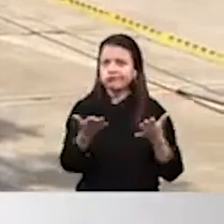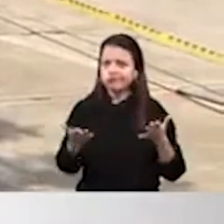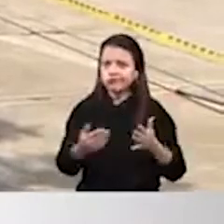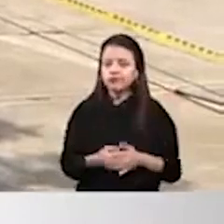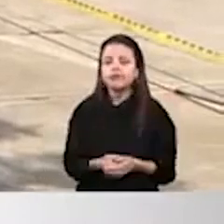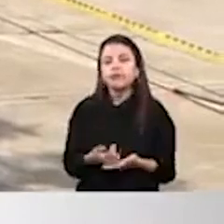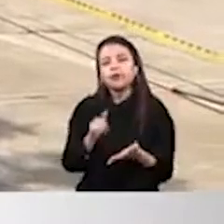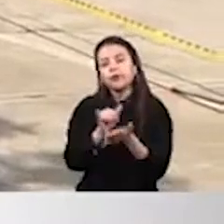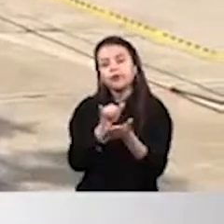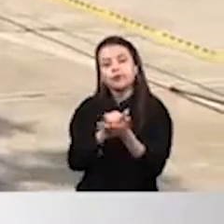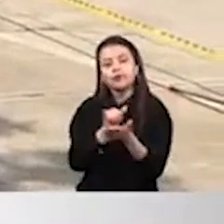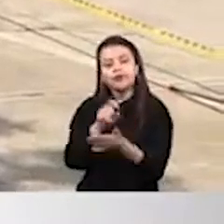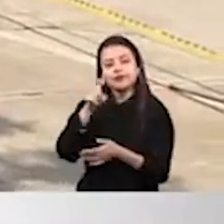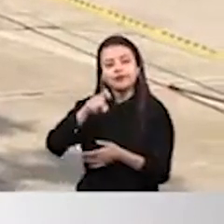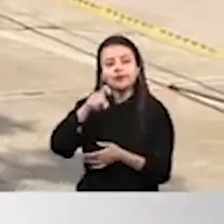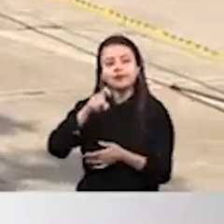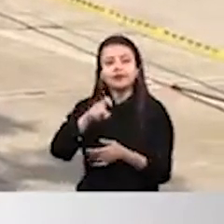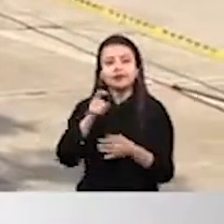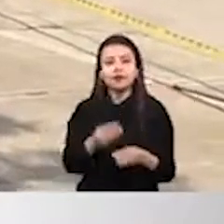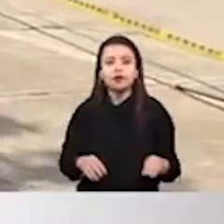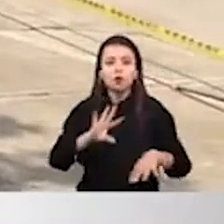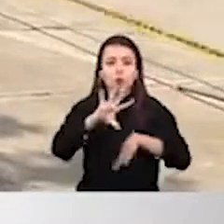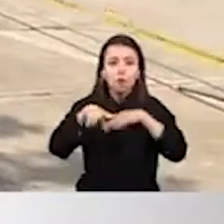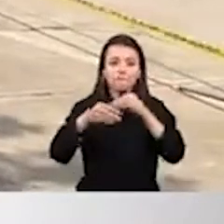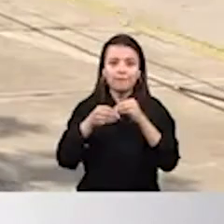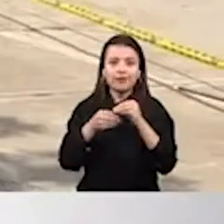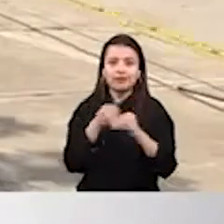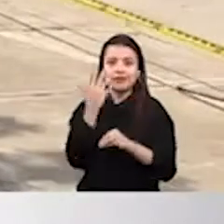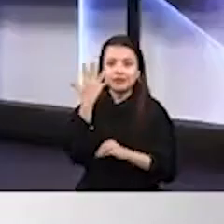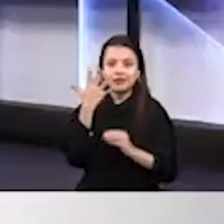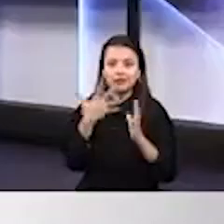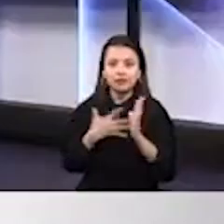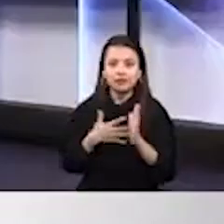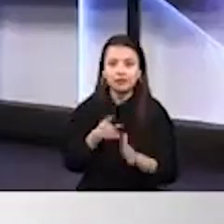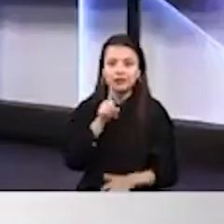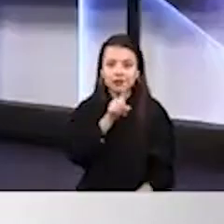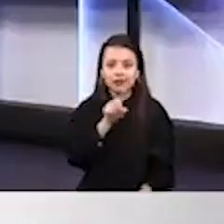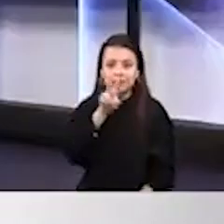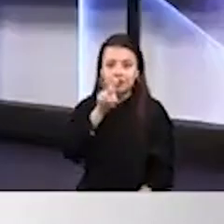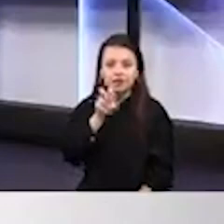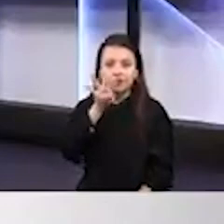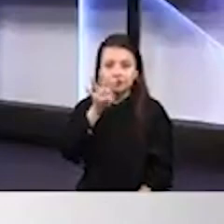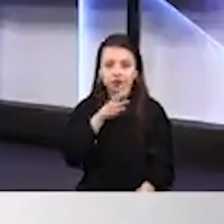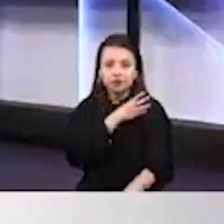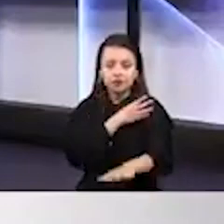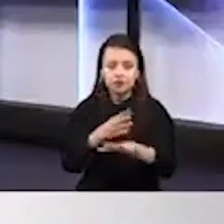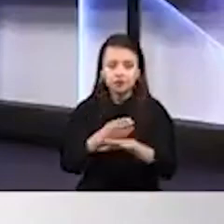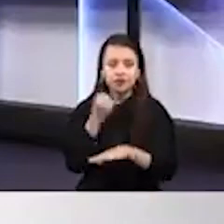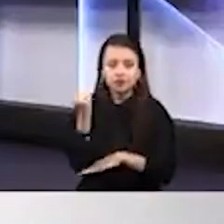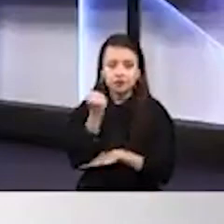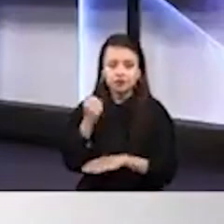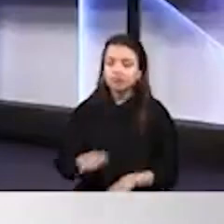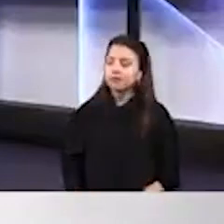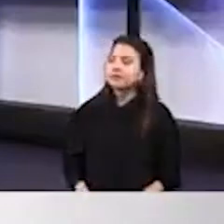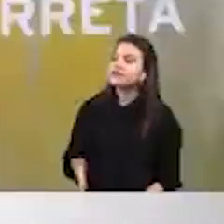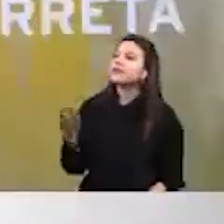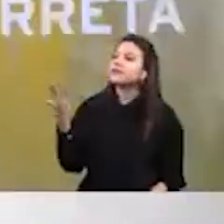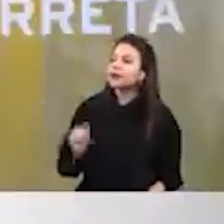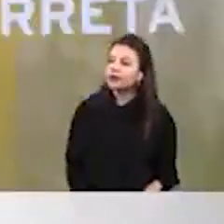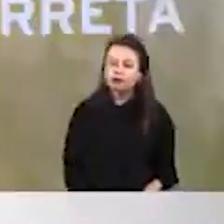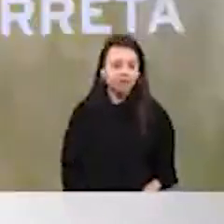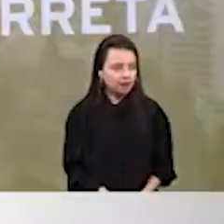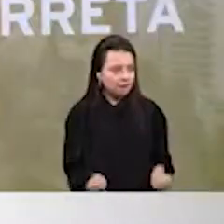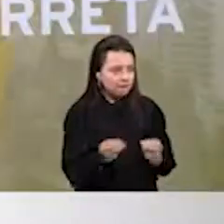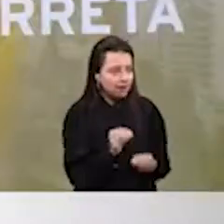y por lo cual se necesita un adicional de 5.179 millones de pesos. Imagínese, Juan Diego. No, más plata.